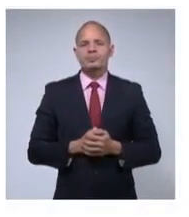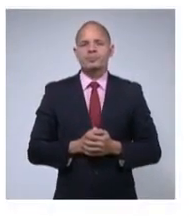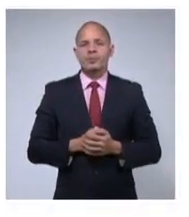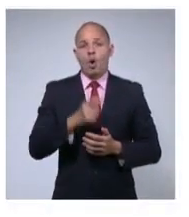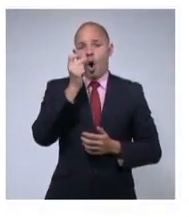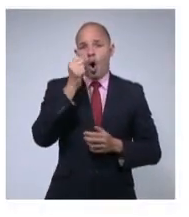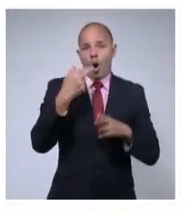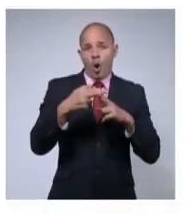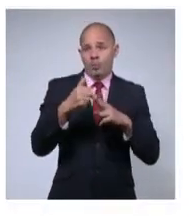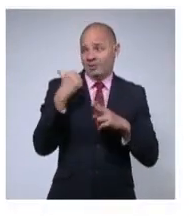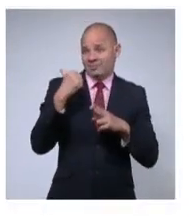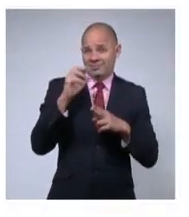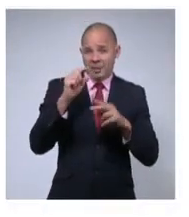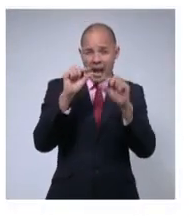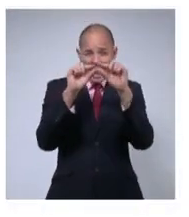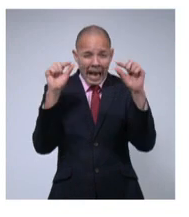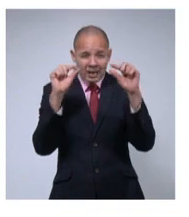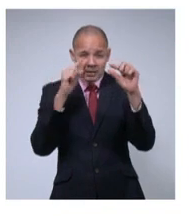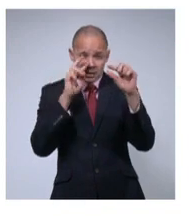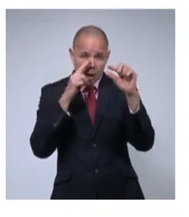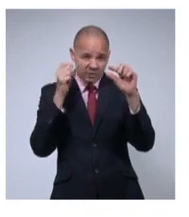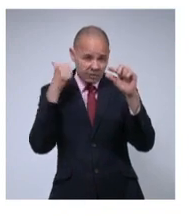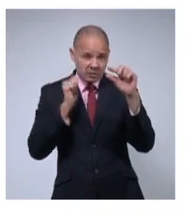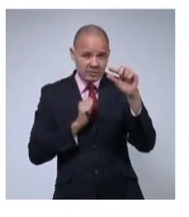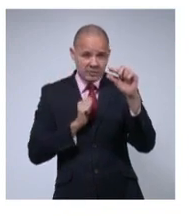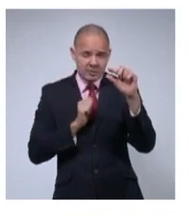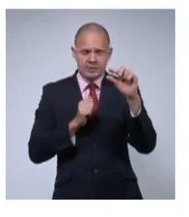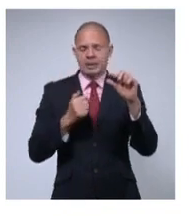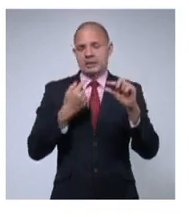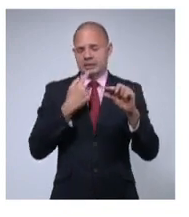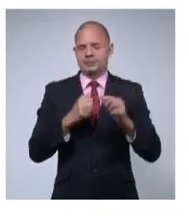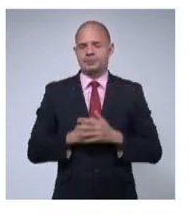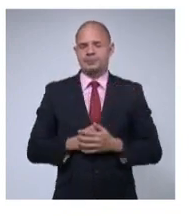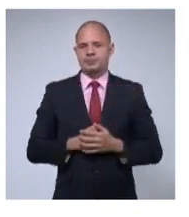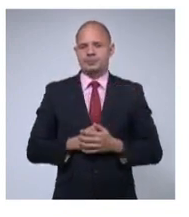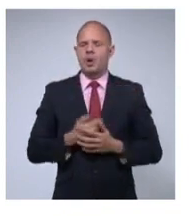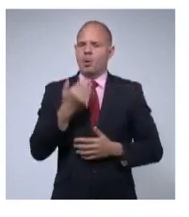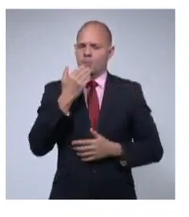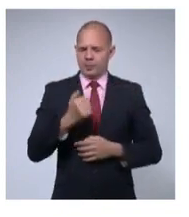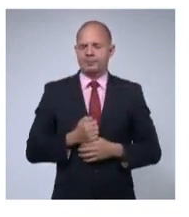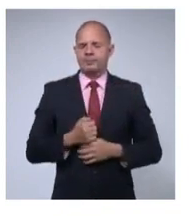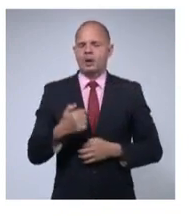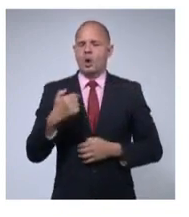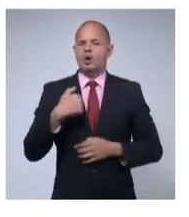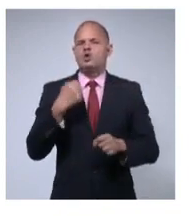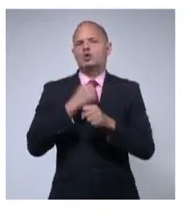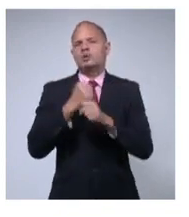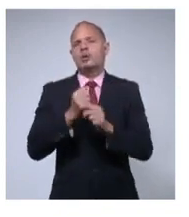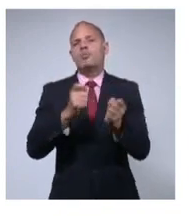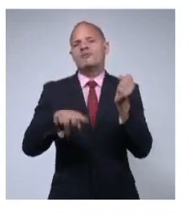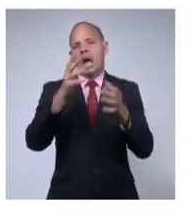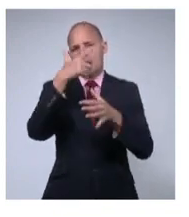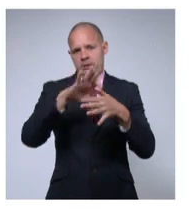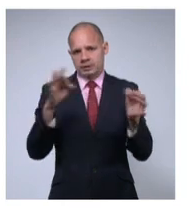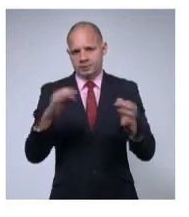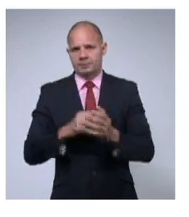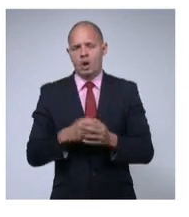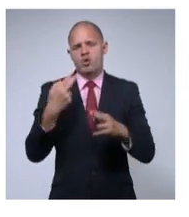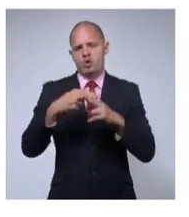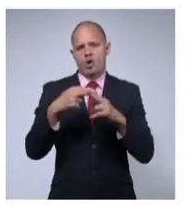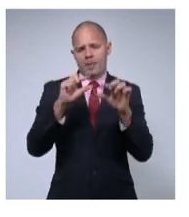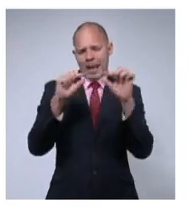Osoria, así me escribe Iyamil, ustedes lo pueden leer. Buenas Humberto, soy oficial de menores en la provincia de Artemisa. Mi nombre es Iyamil